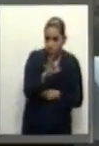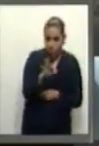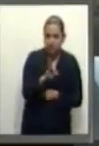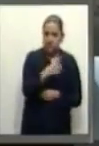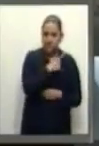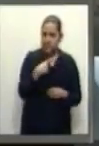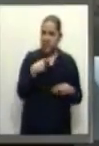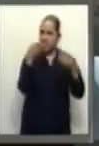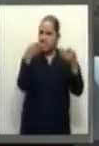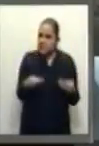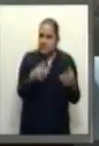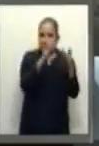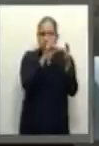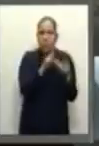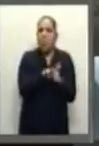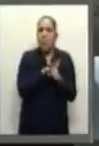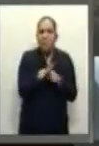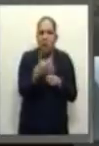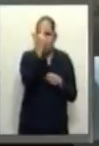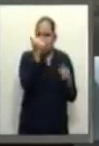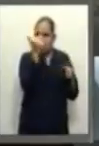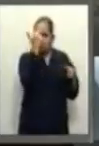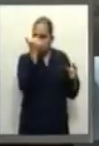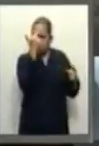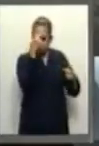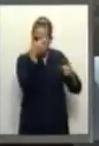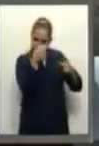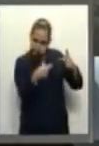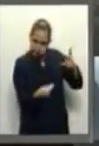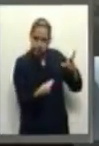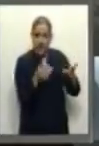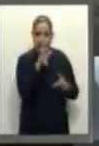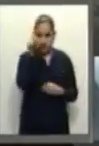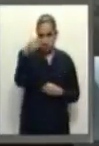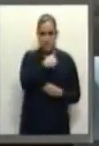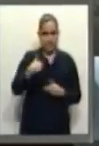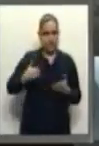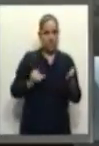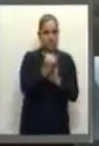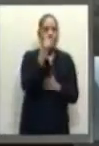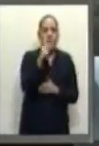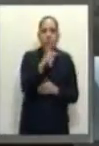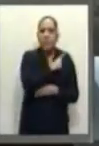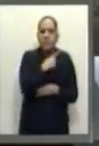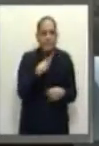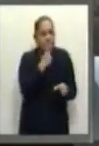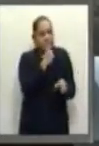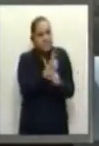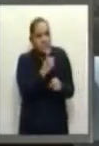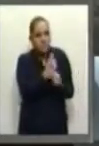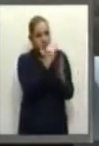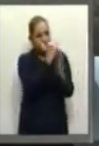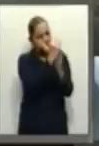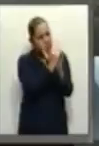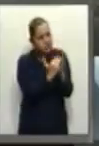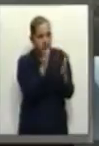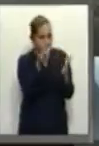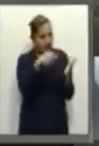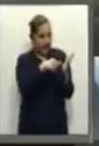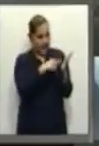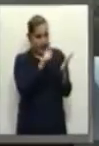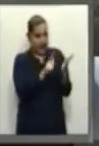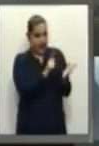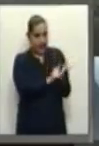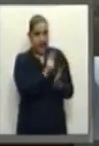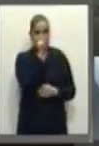parte del ejecutivo pero sin duda que no se entienda que es una ley en la que se permite la participación del ejército la Fuerza